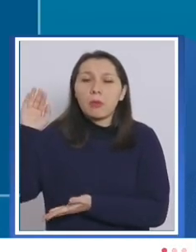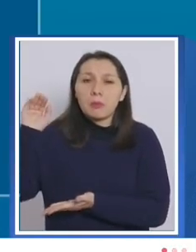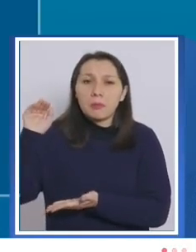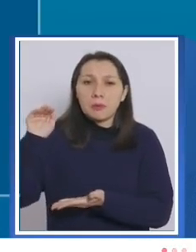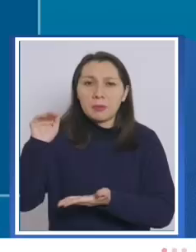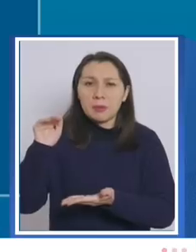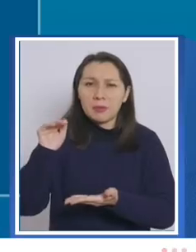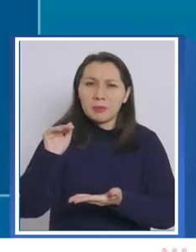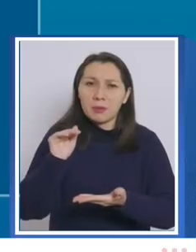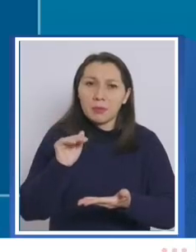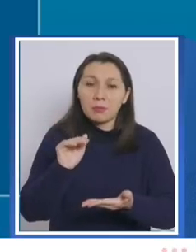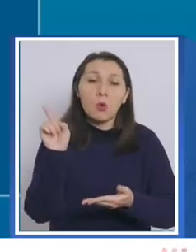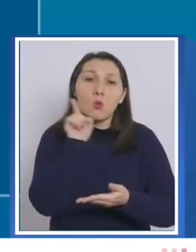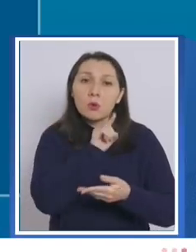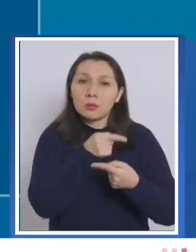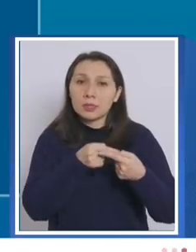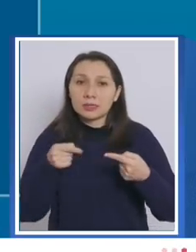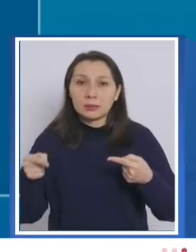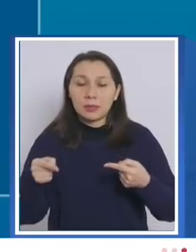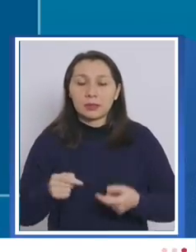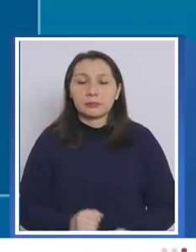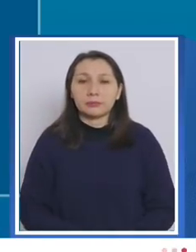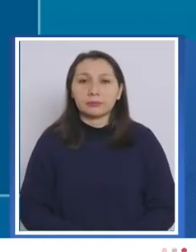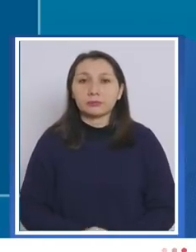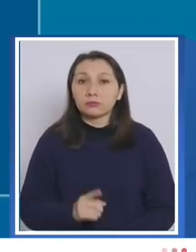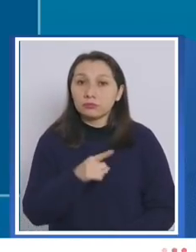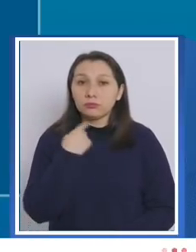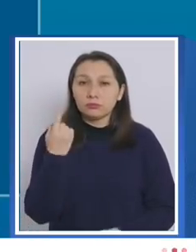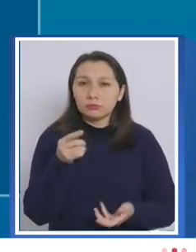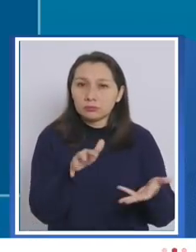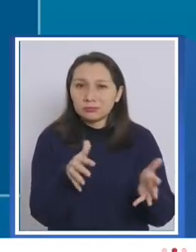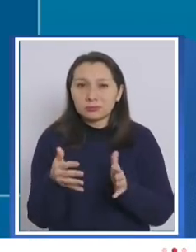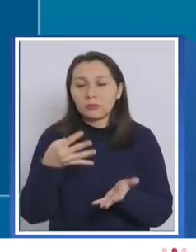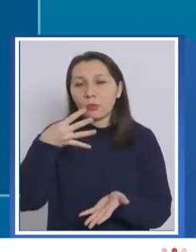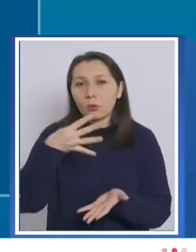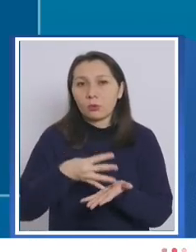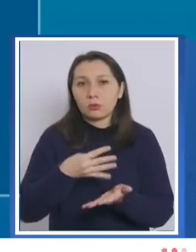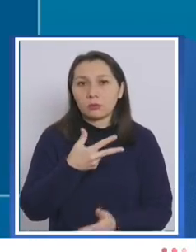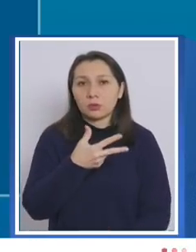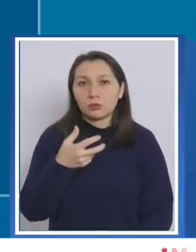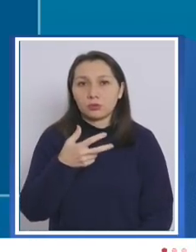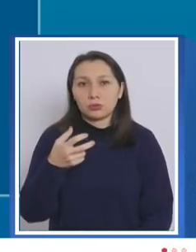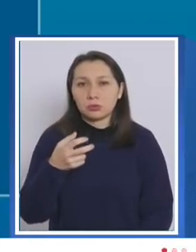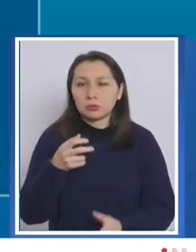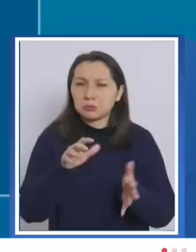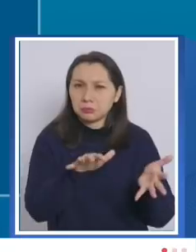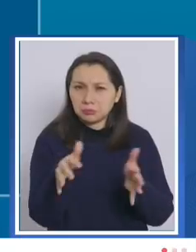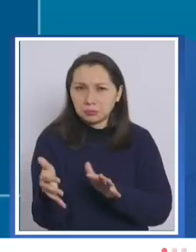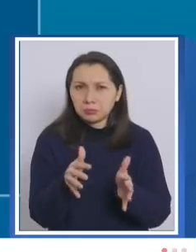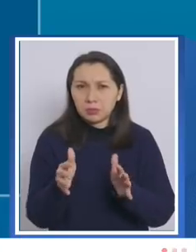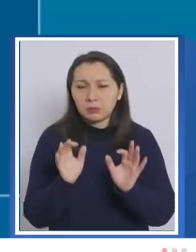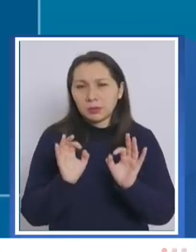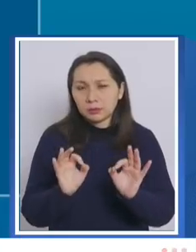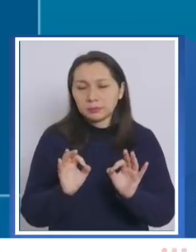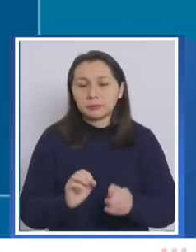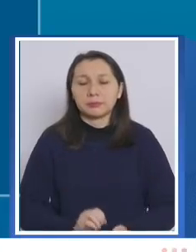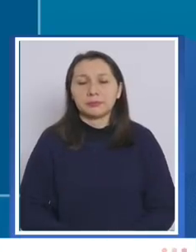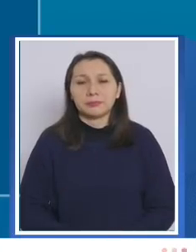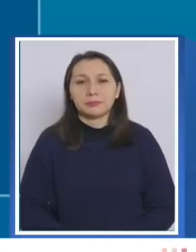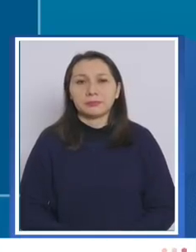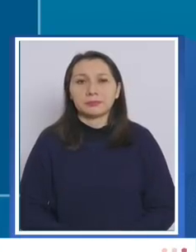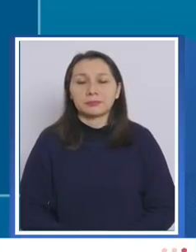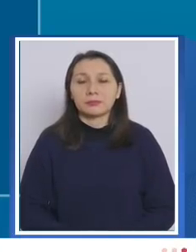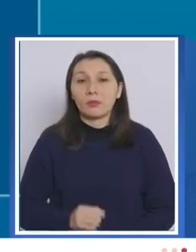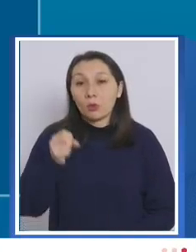la última semana, y estamos bordeando los 4.800 en promedio.